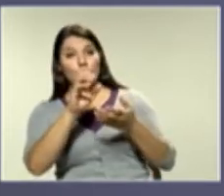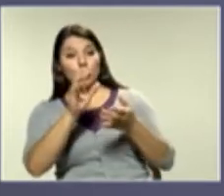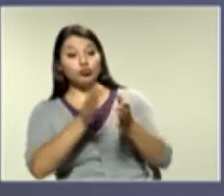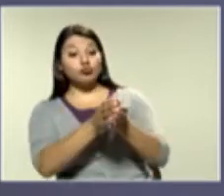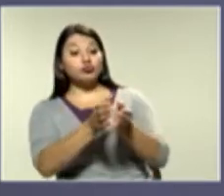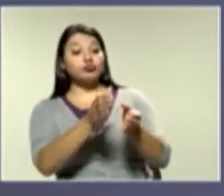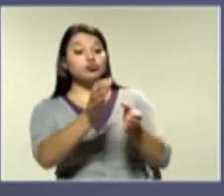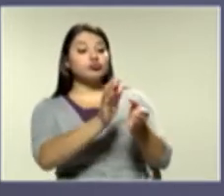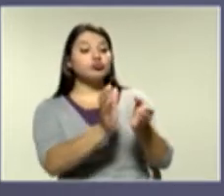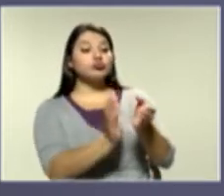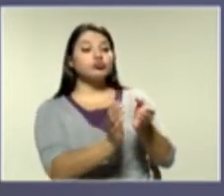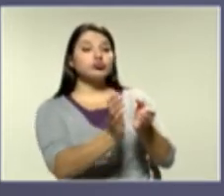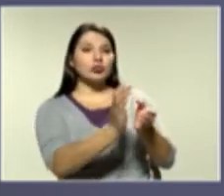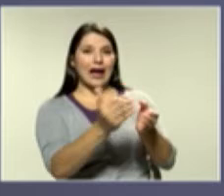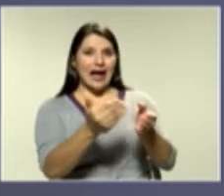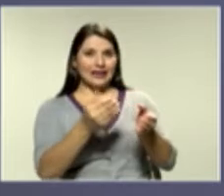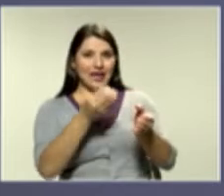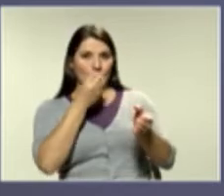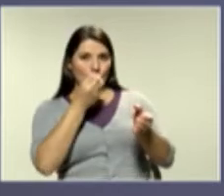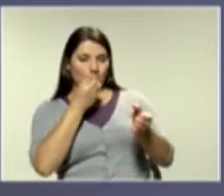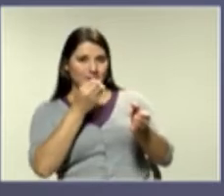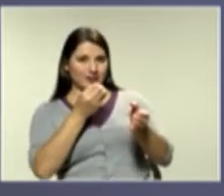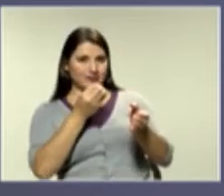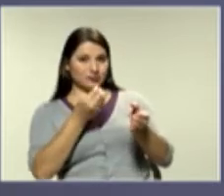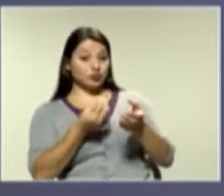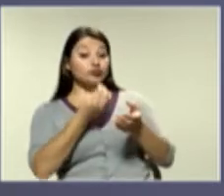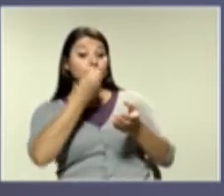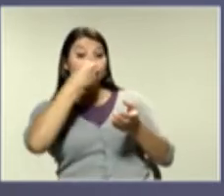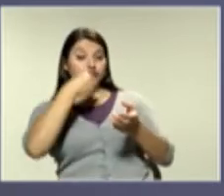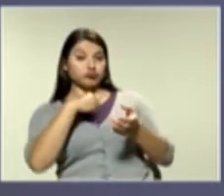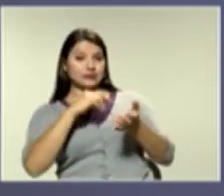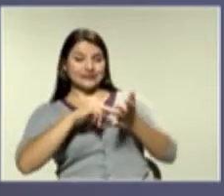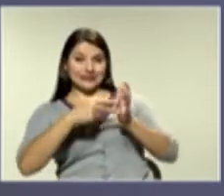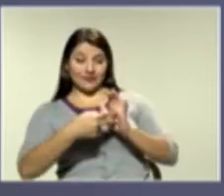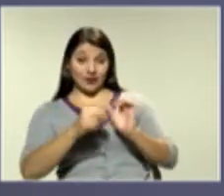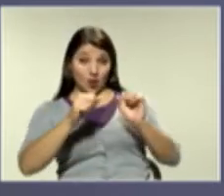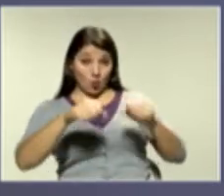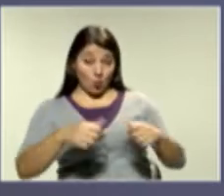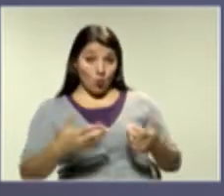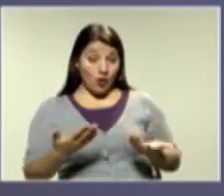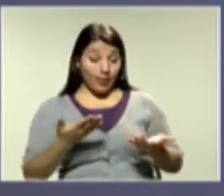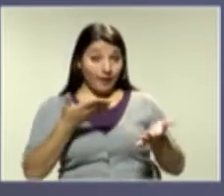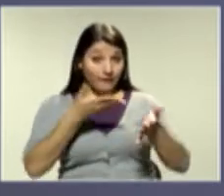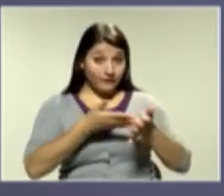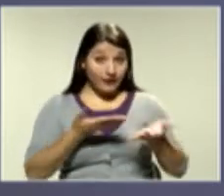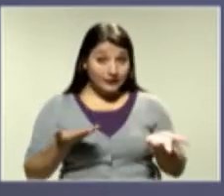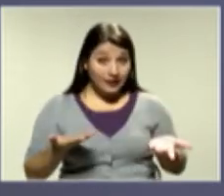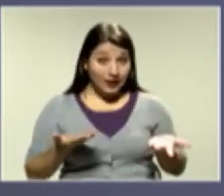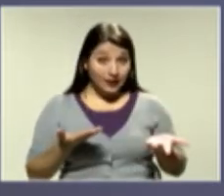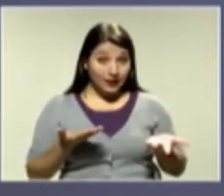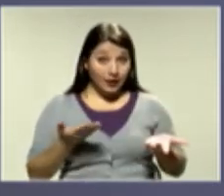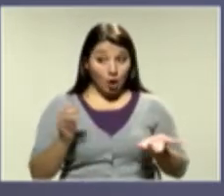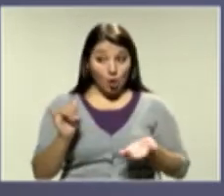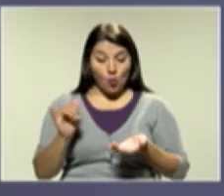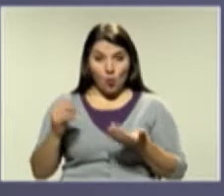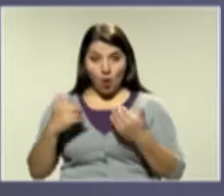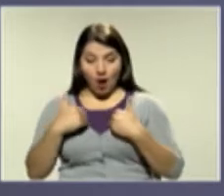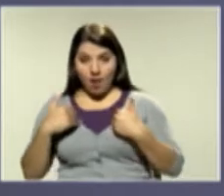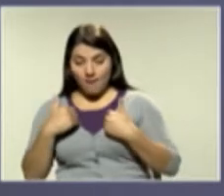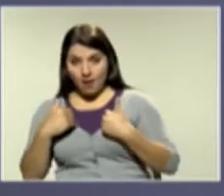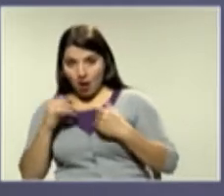al ser humano, tienen efectos de la misma característica que con una plaga, es decir,